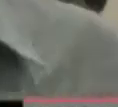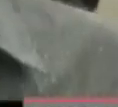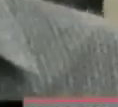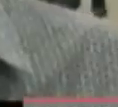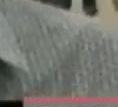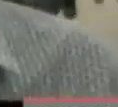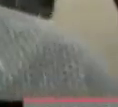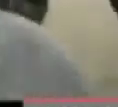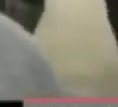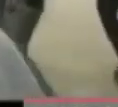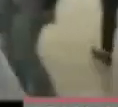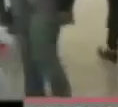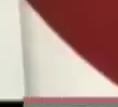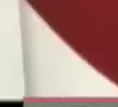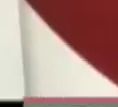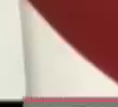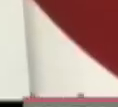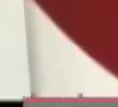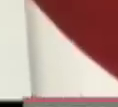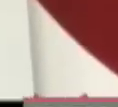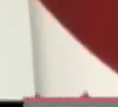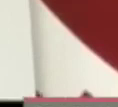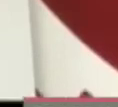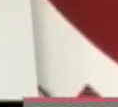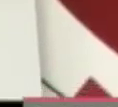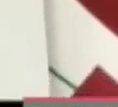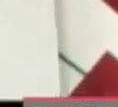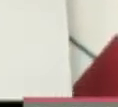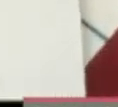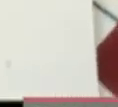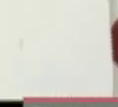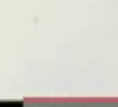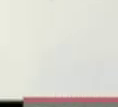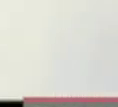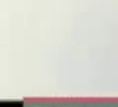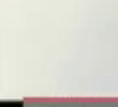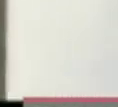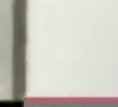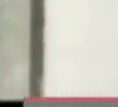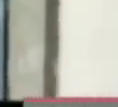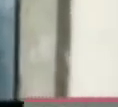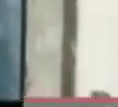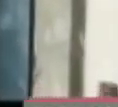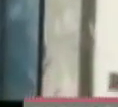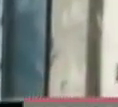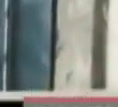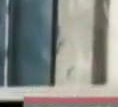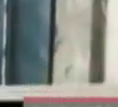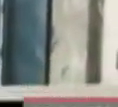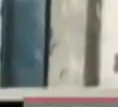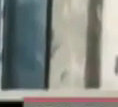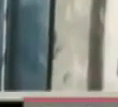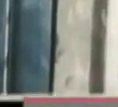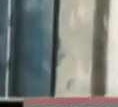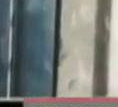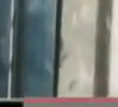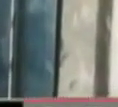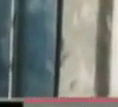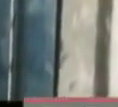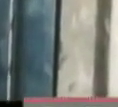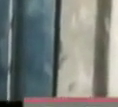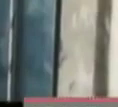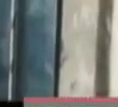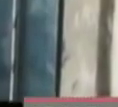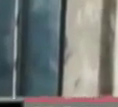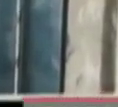tuve 8 meses duro trabajando porque son edificaciones que en su tiempo la construyeron con una